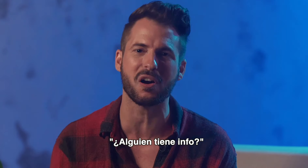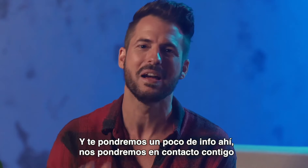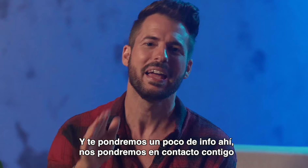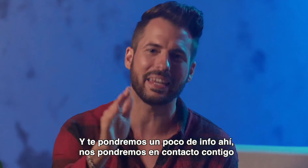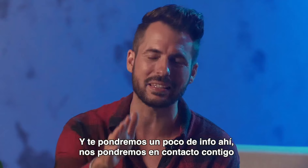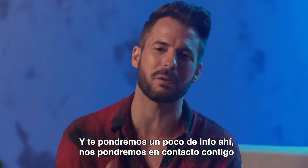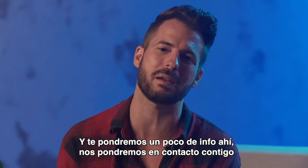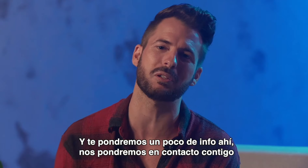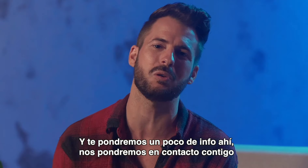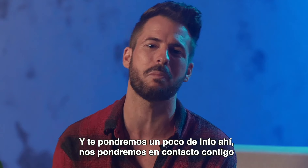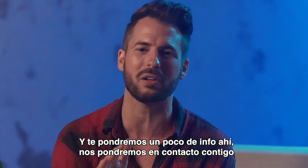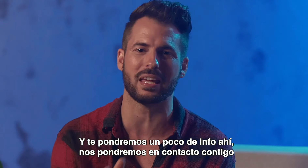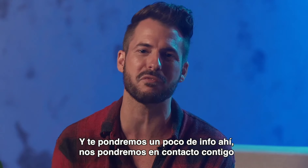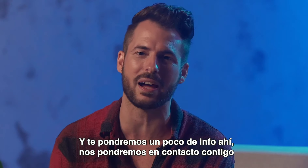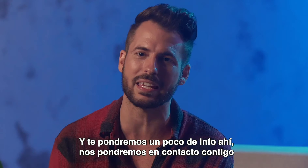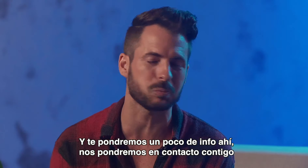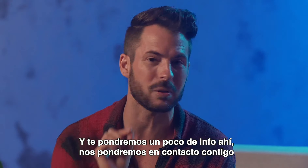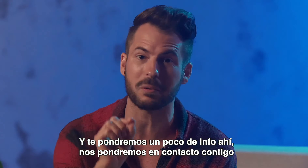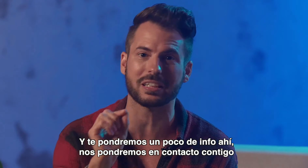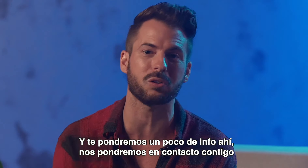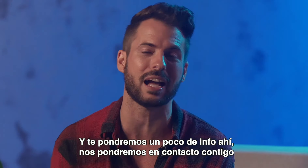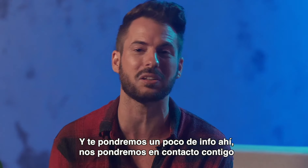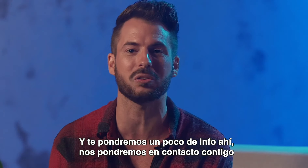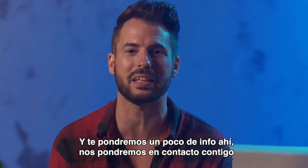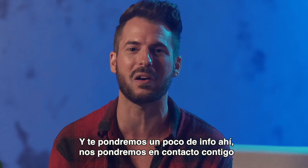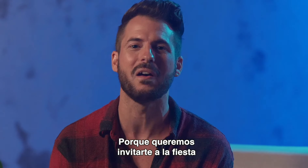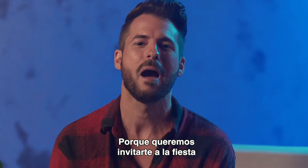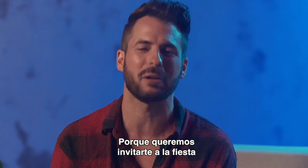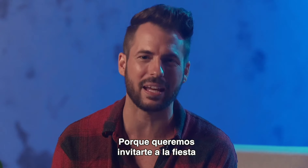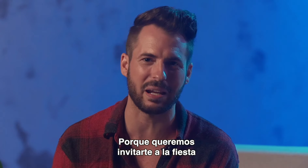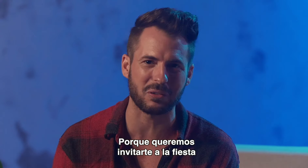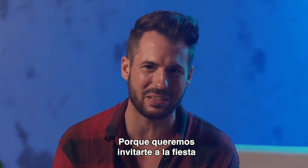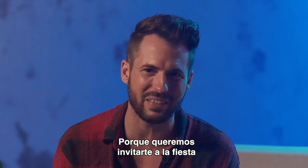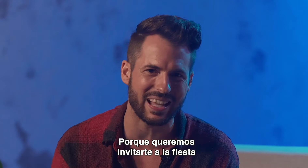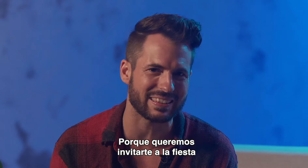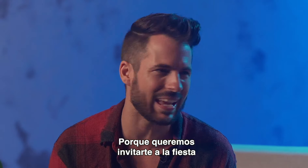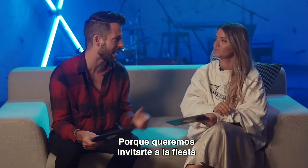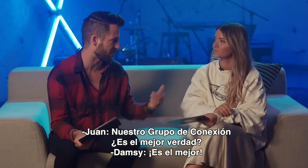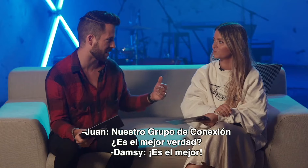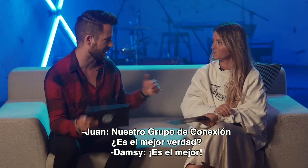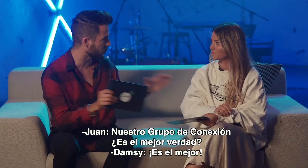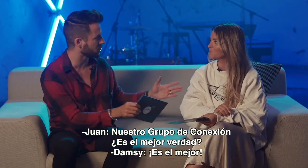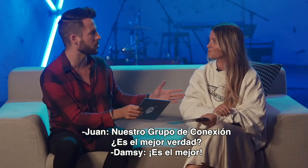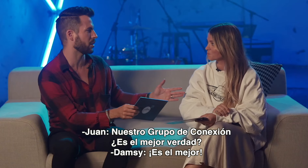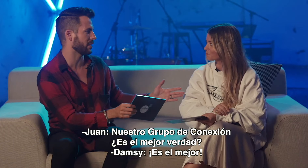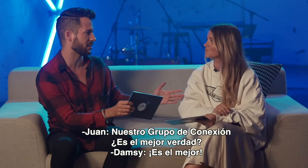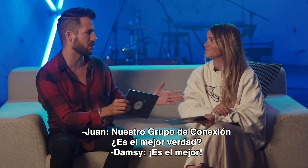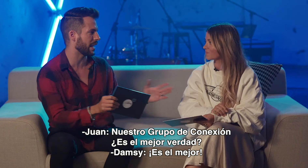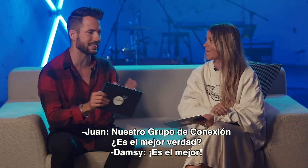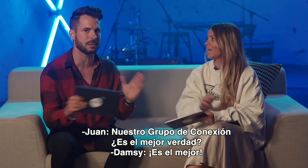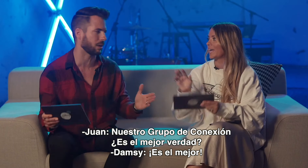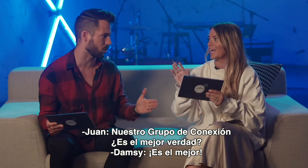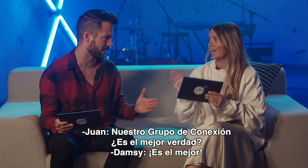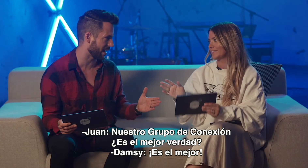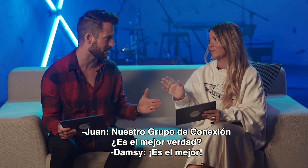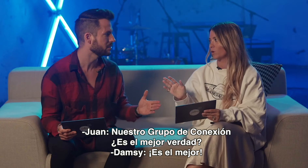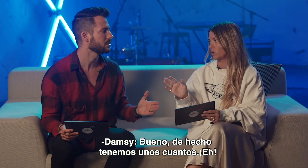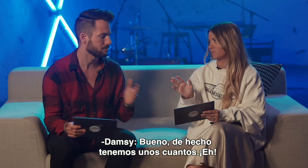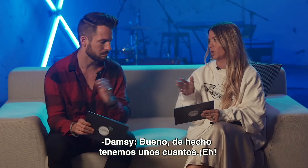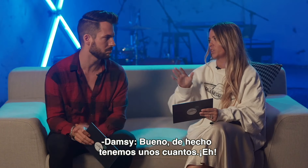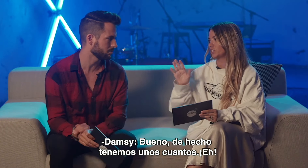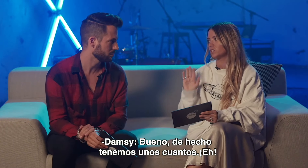info? Y te pondremos un poco de info ahí, nos pondremos en contacto contigo porque queremos invitarte a la fiesta. Nuestro grupo de conexión es el mejor, ¿verdad? Es